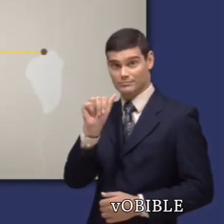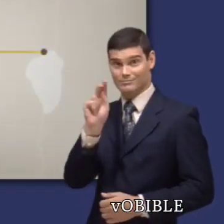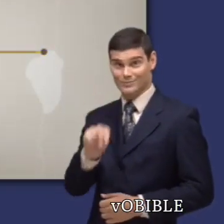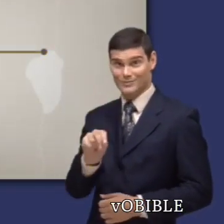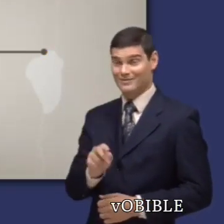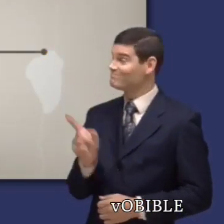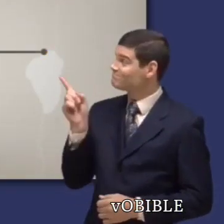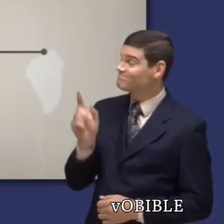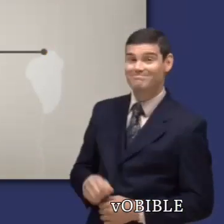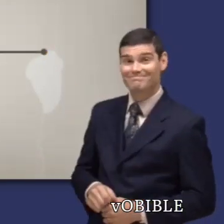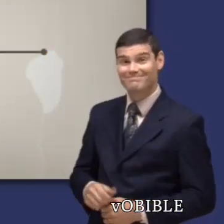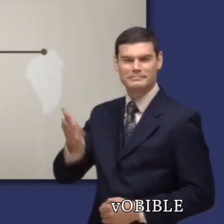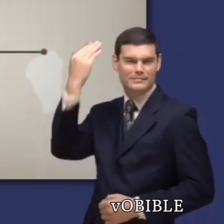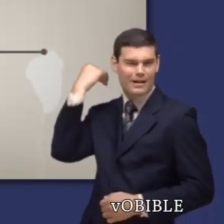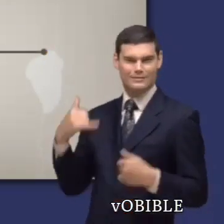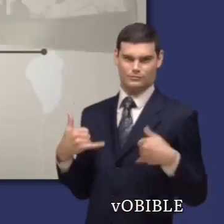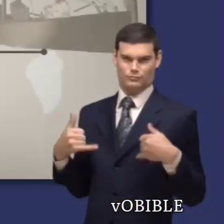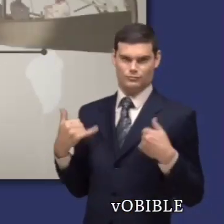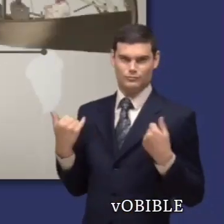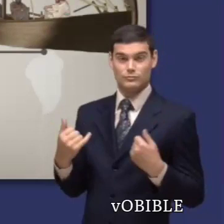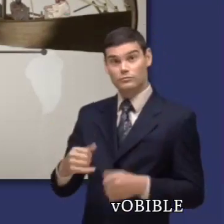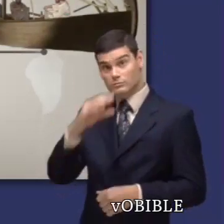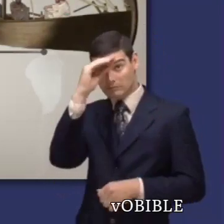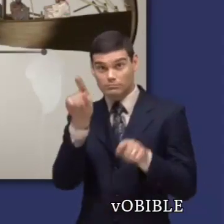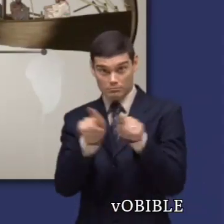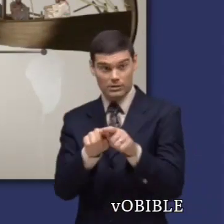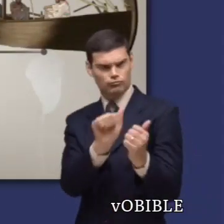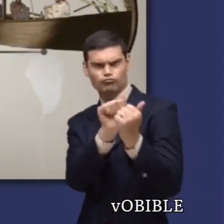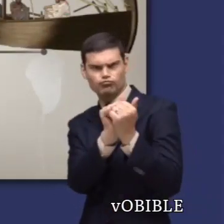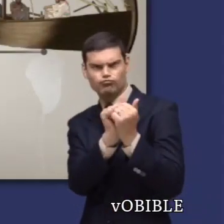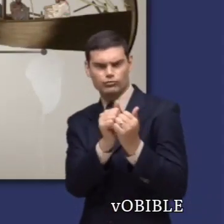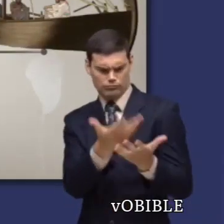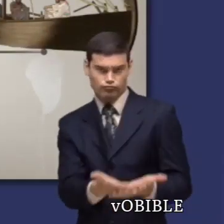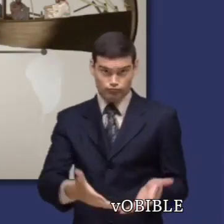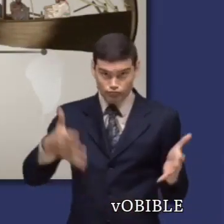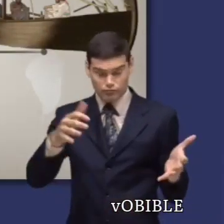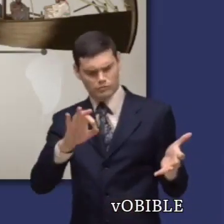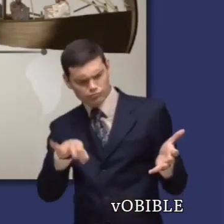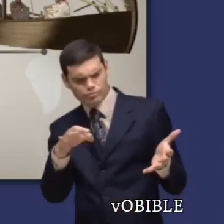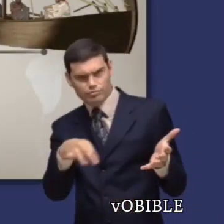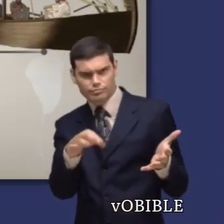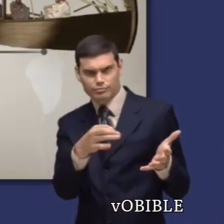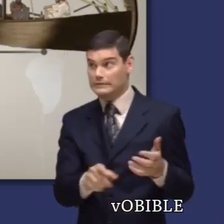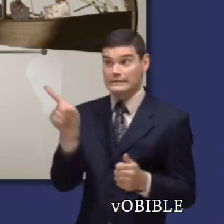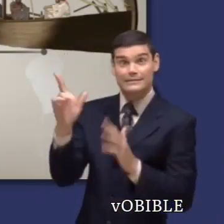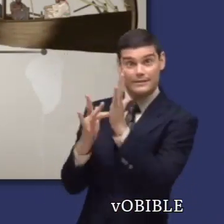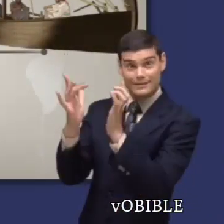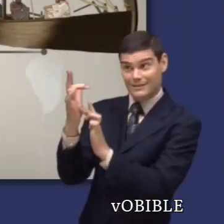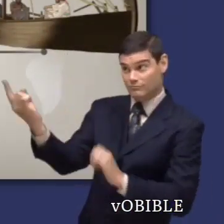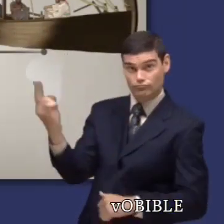Cuando Juan era mucho más joven y se hallaba con su hermano Santiago remendando las redes de pescar a la orilla del mar de